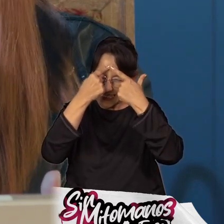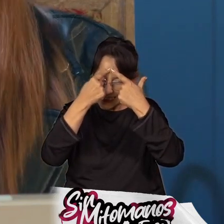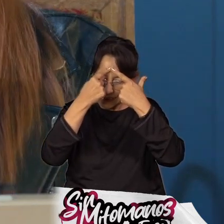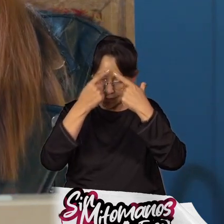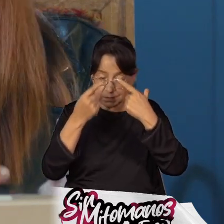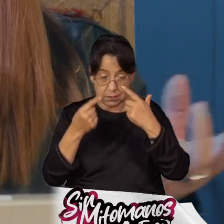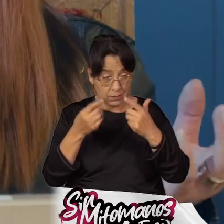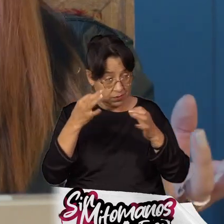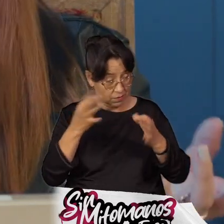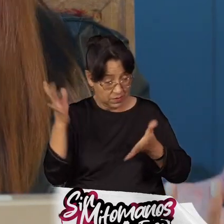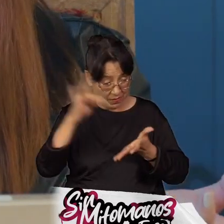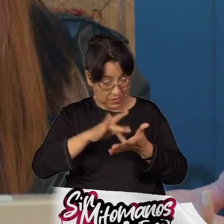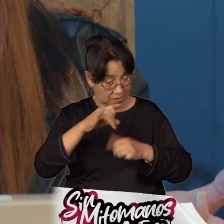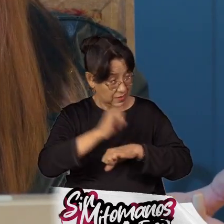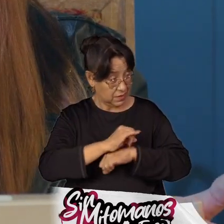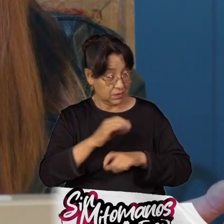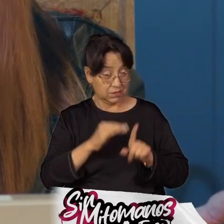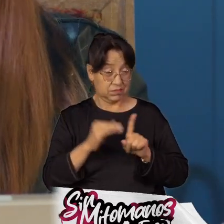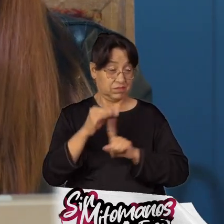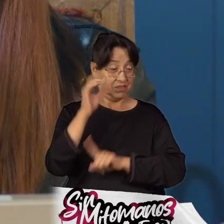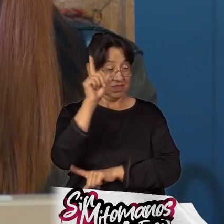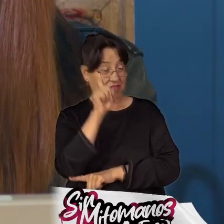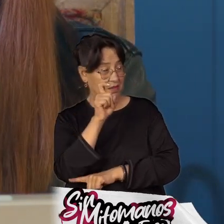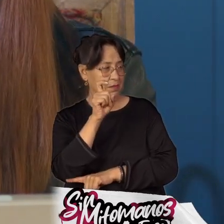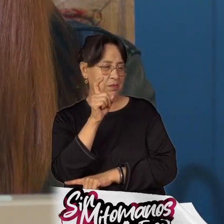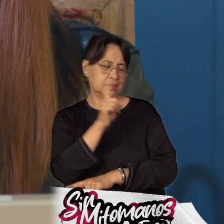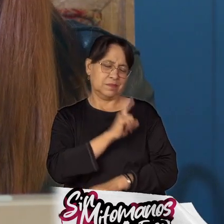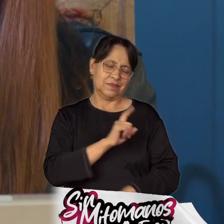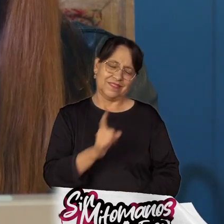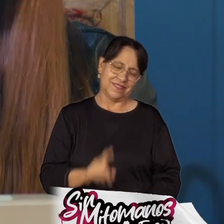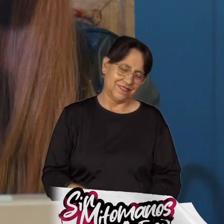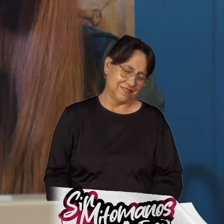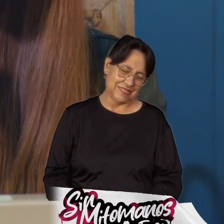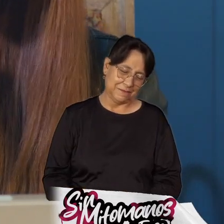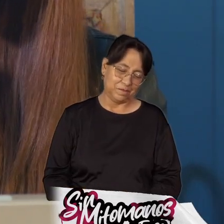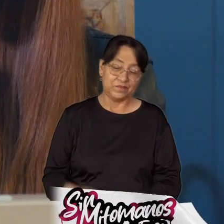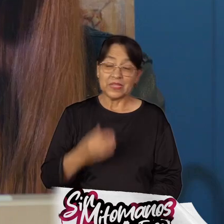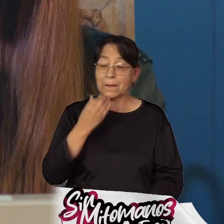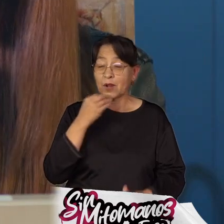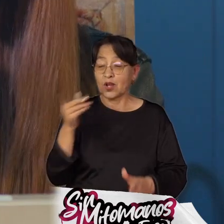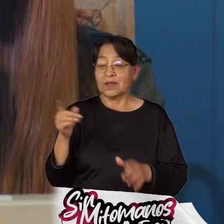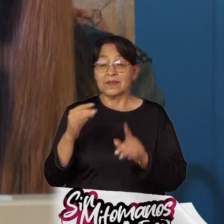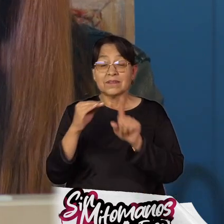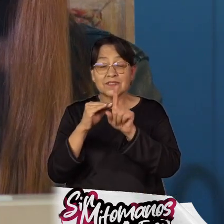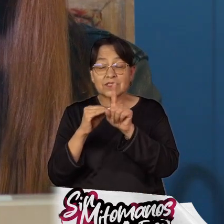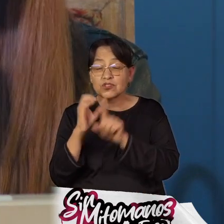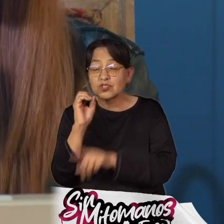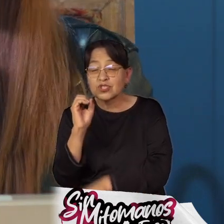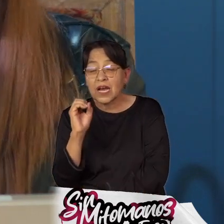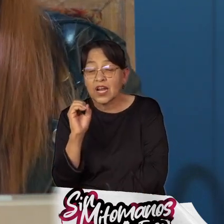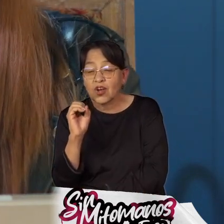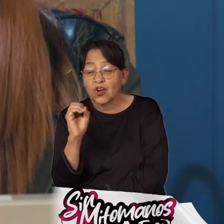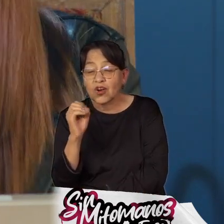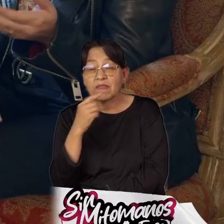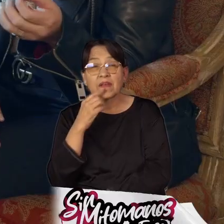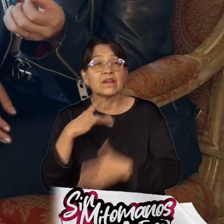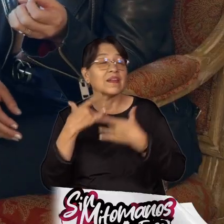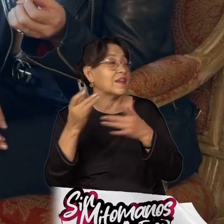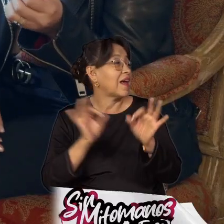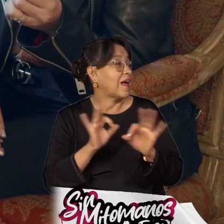es que llegaron a estrato 6, no, es que tú puedes ser estrato 0 y no darle al Señor porque no quieres, y cuando dices no